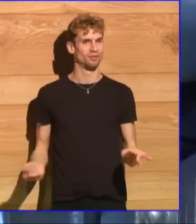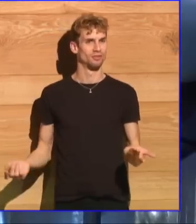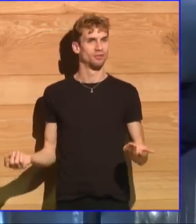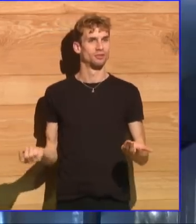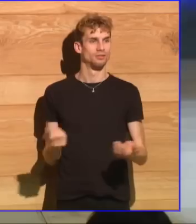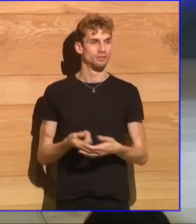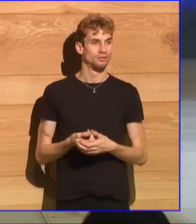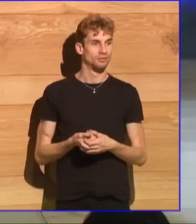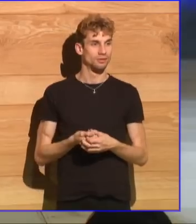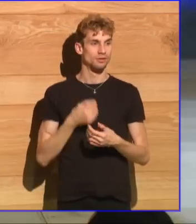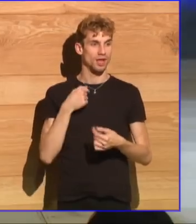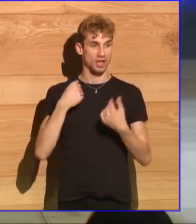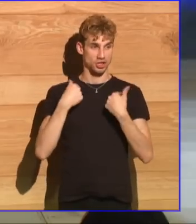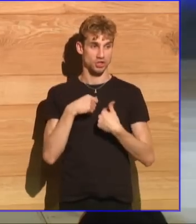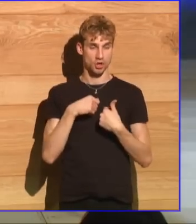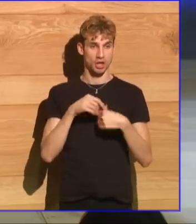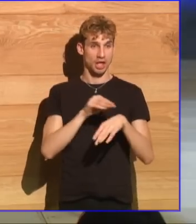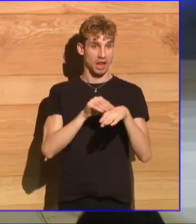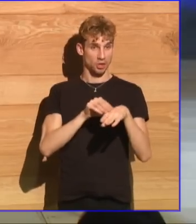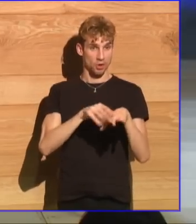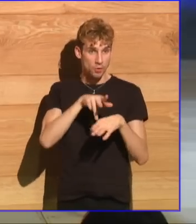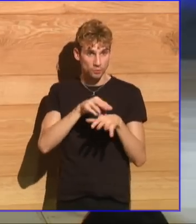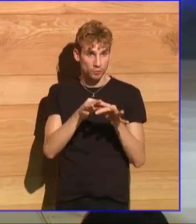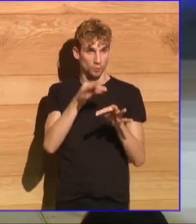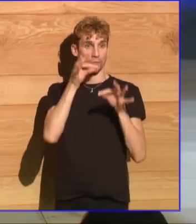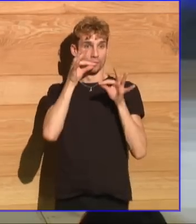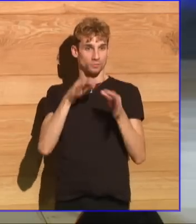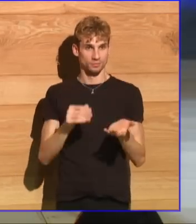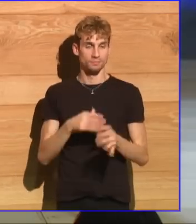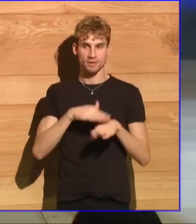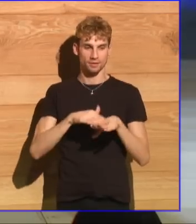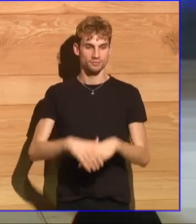Javi. estaba extrayendo el alcohol, perdóname.